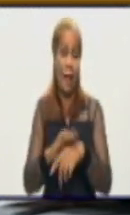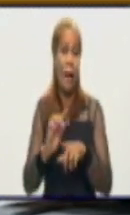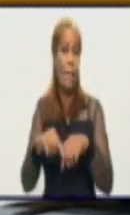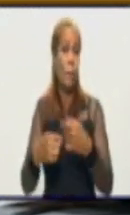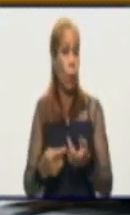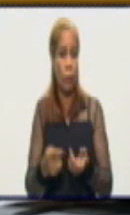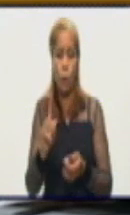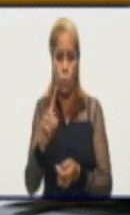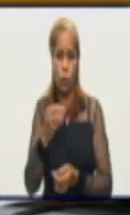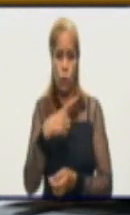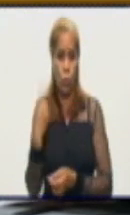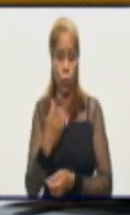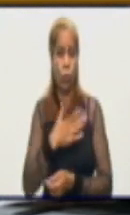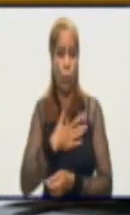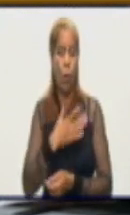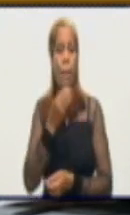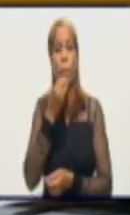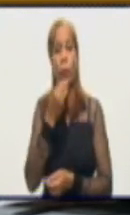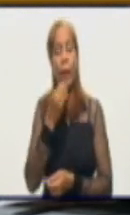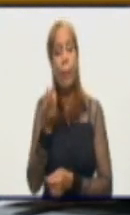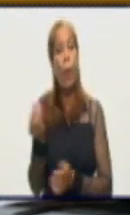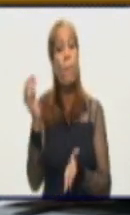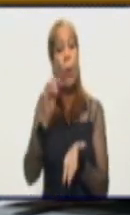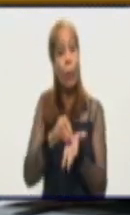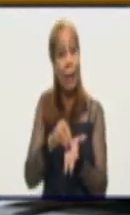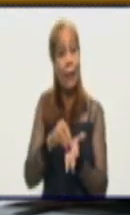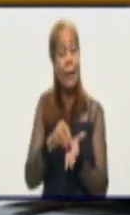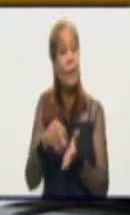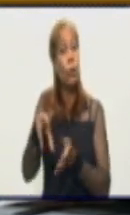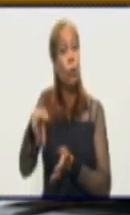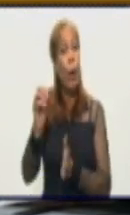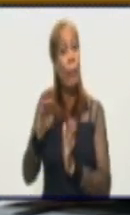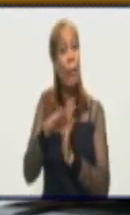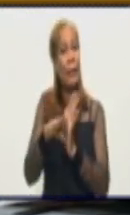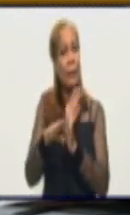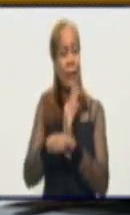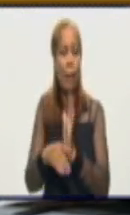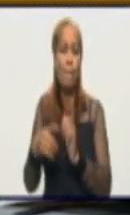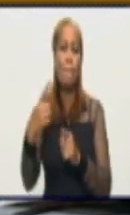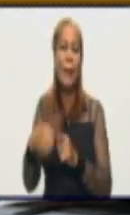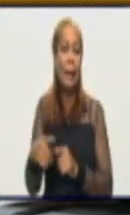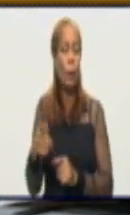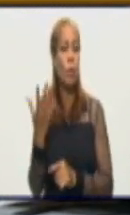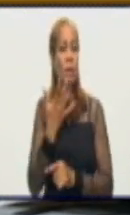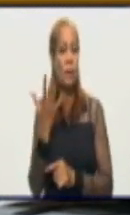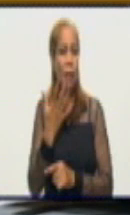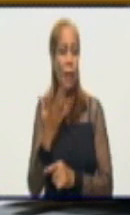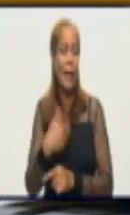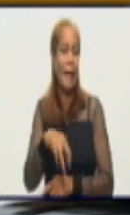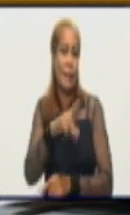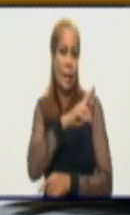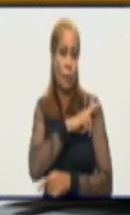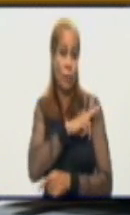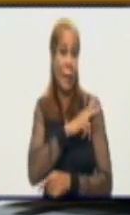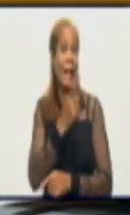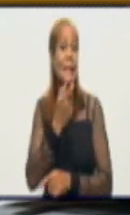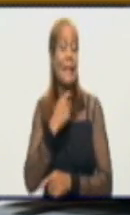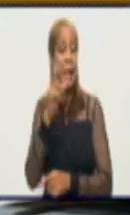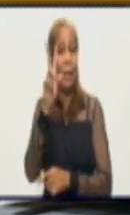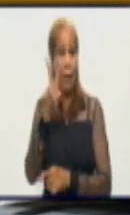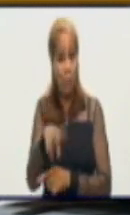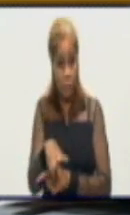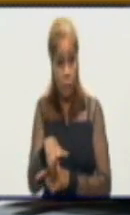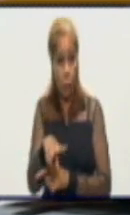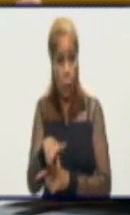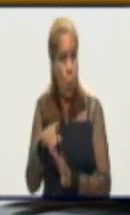implementar, es allí caso a caso, día a día, con el análisis técnico de sus estadísticas y su evaluación continua contra sí